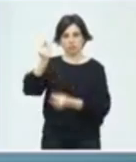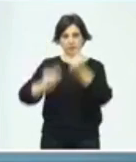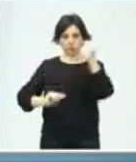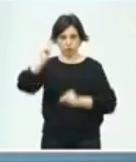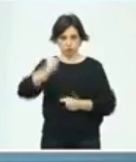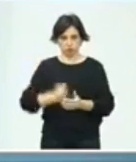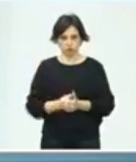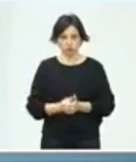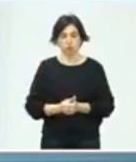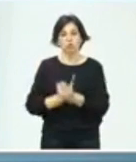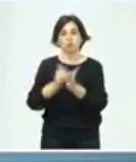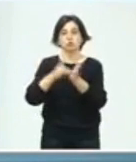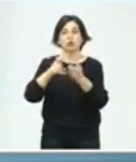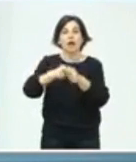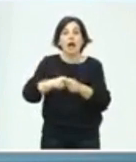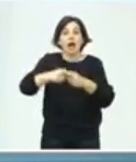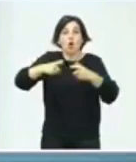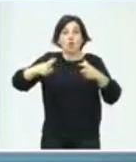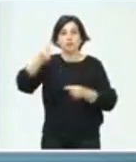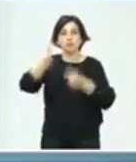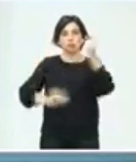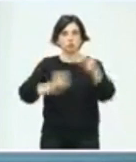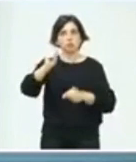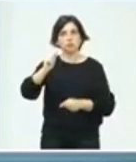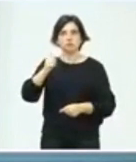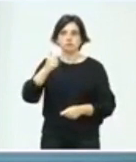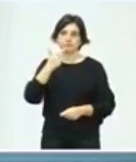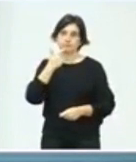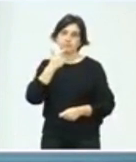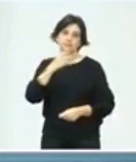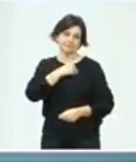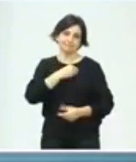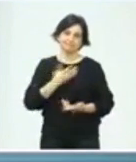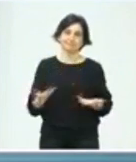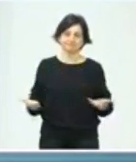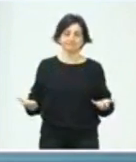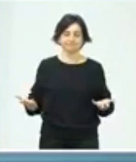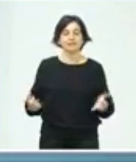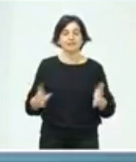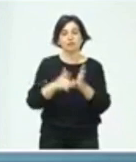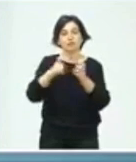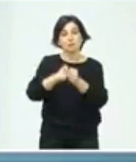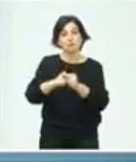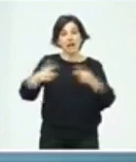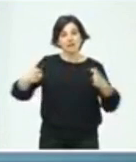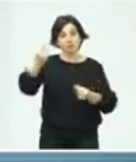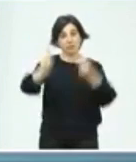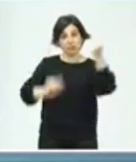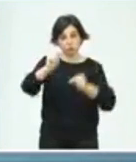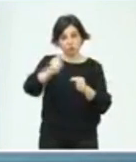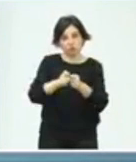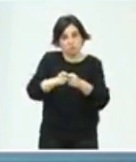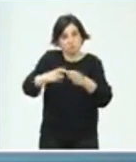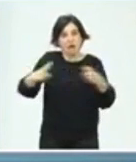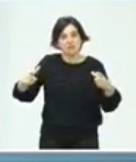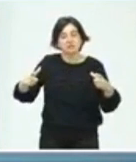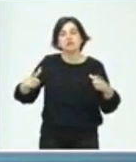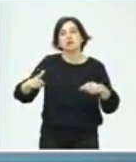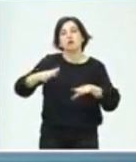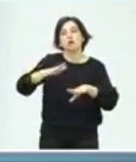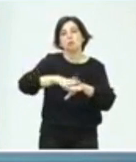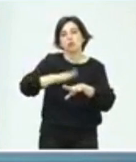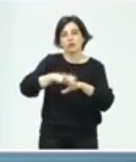Se trata de un incremento de presupuesto merecido. Hablamos que se trata de un presupuesto que